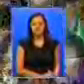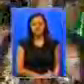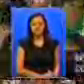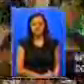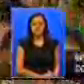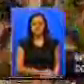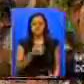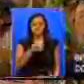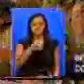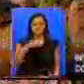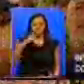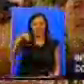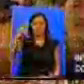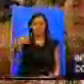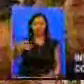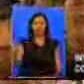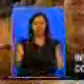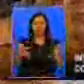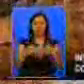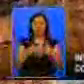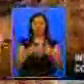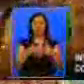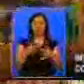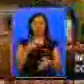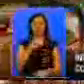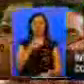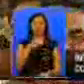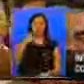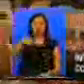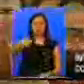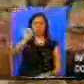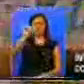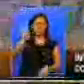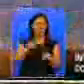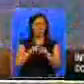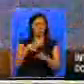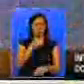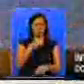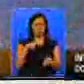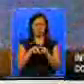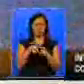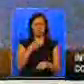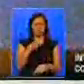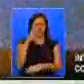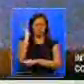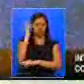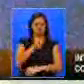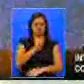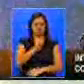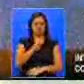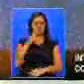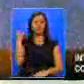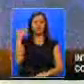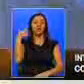Les prometo para el próximo enlace, que también le toca al vicepresidente de la República el próximo día sábado, que será desde